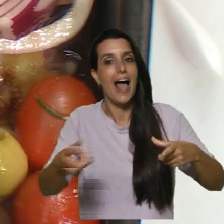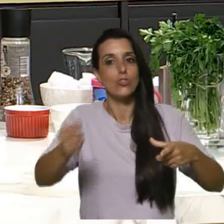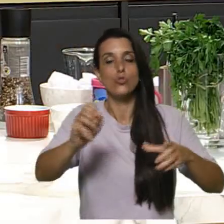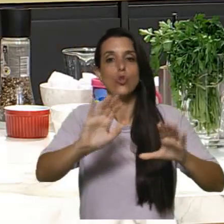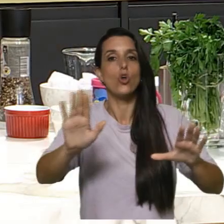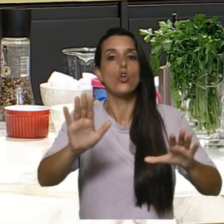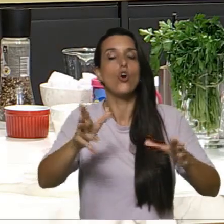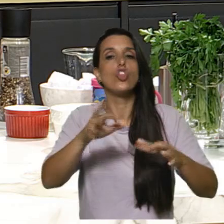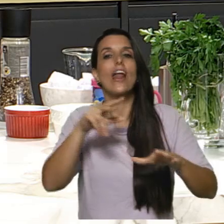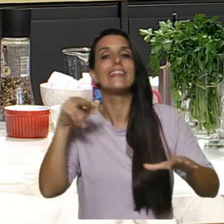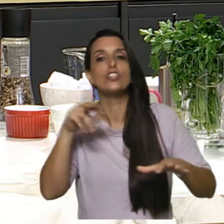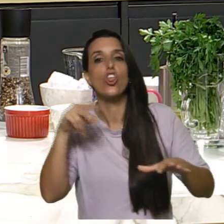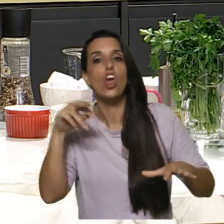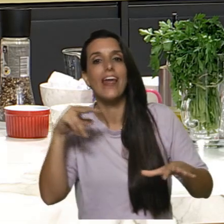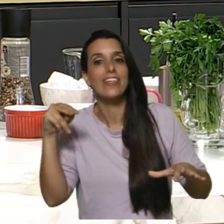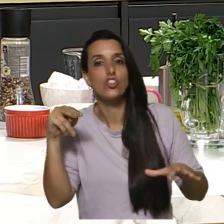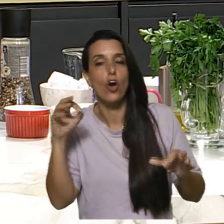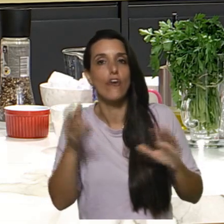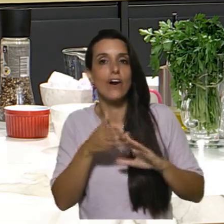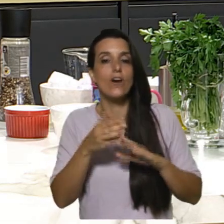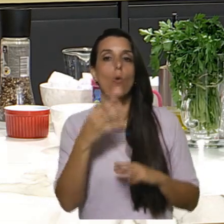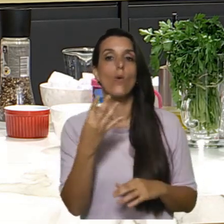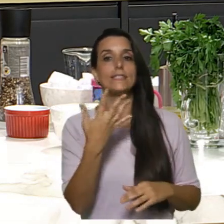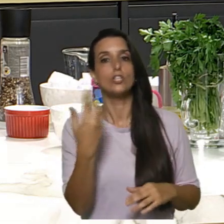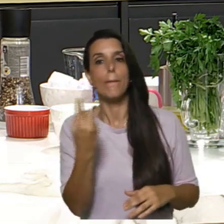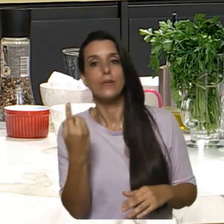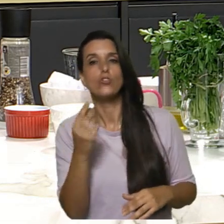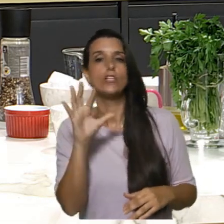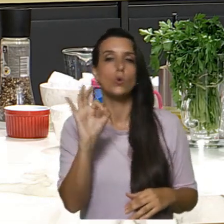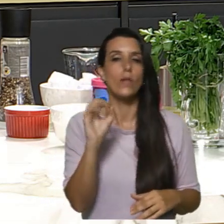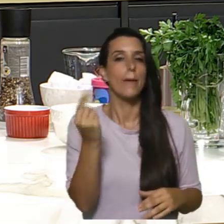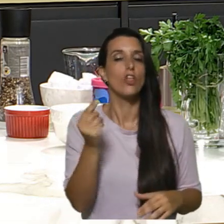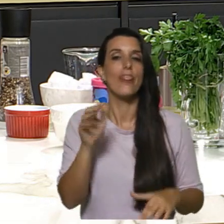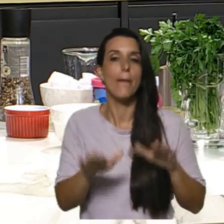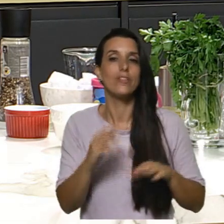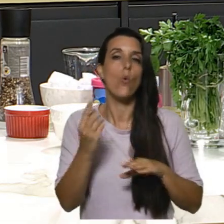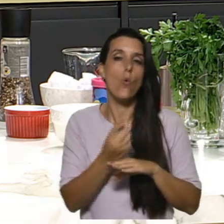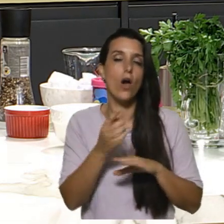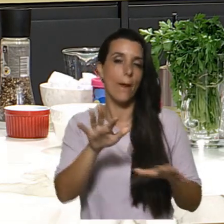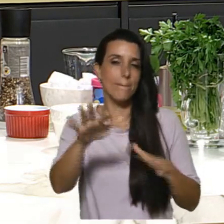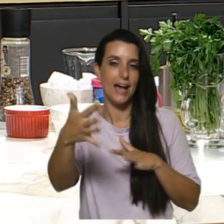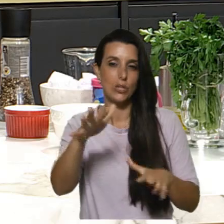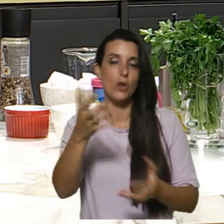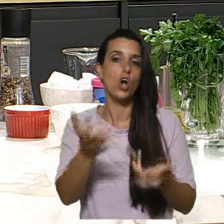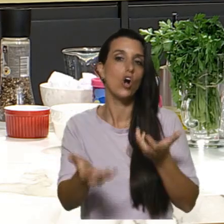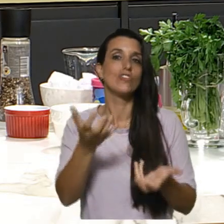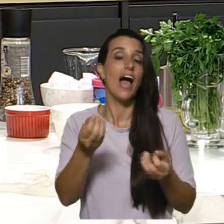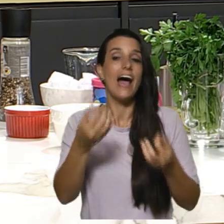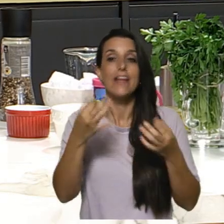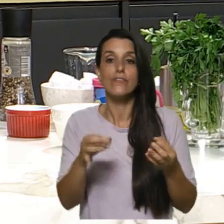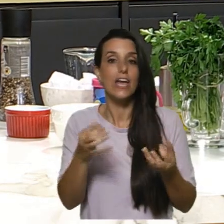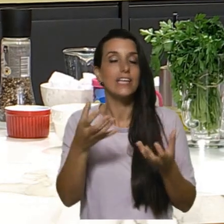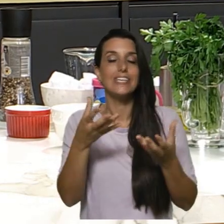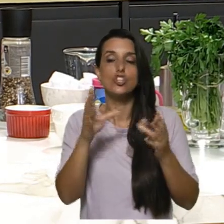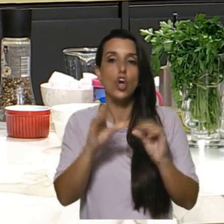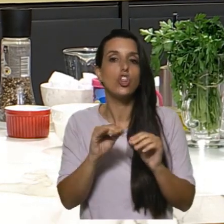va a quedar como doradito. Aparte lo vas a tener en el horno 45 minutos, 50 minutos, dependiendo, una hora más o menos, hasta que se te haga bien y te